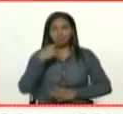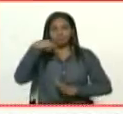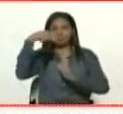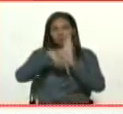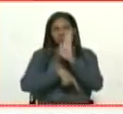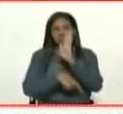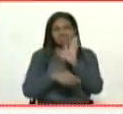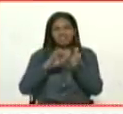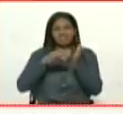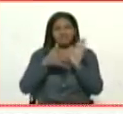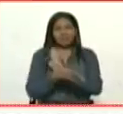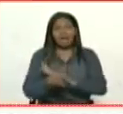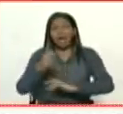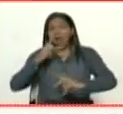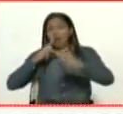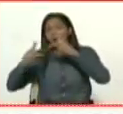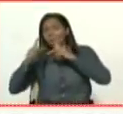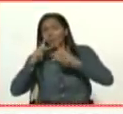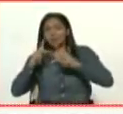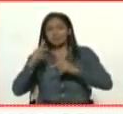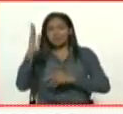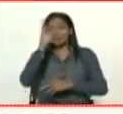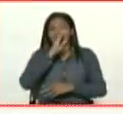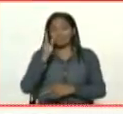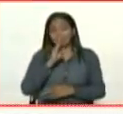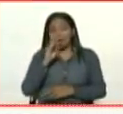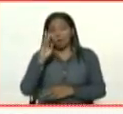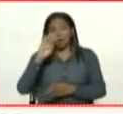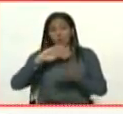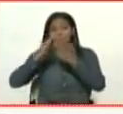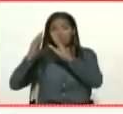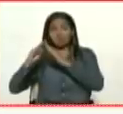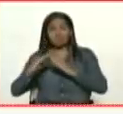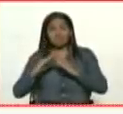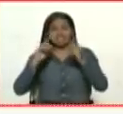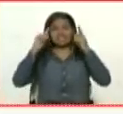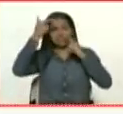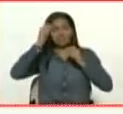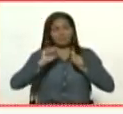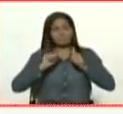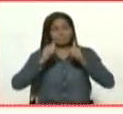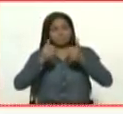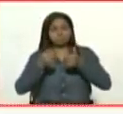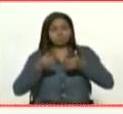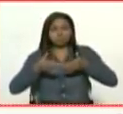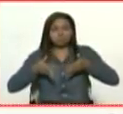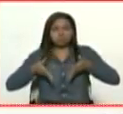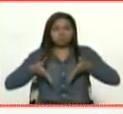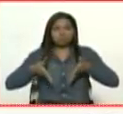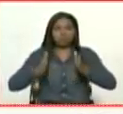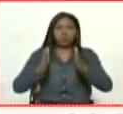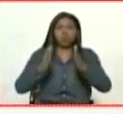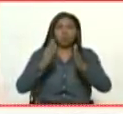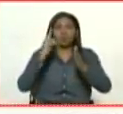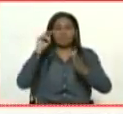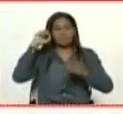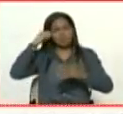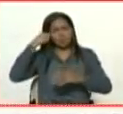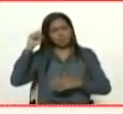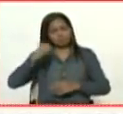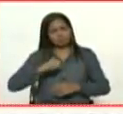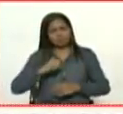profundizar la política del Banco Comunal. Comandante Chávez empezó un camino como este. Ustedes recuerdan, ¿verdad?